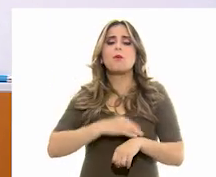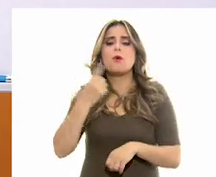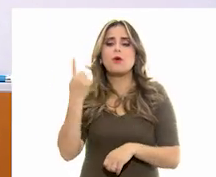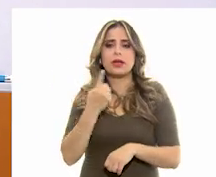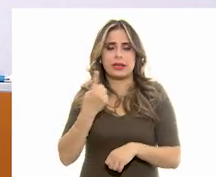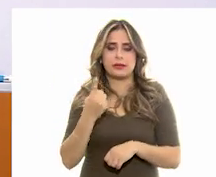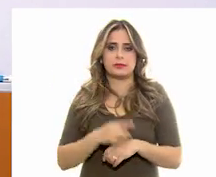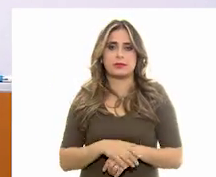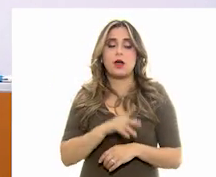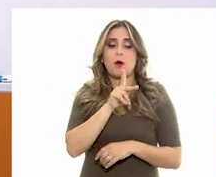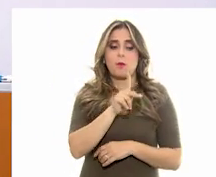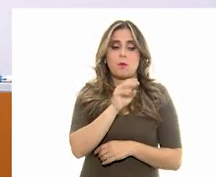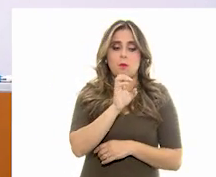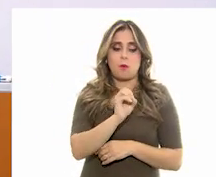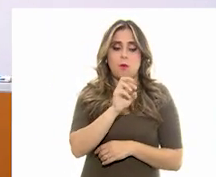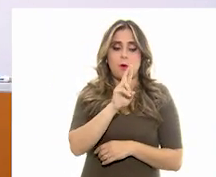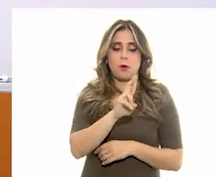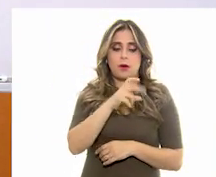va junto.